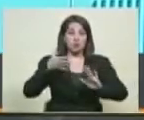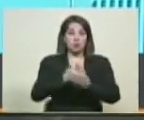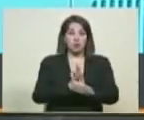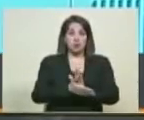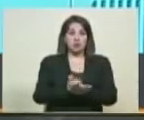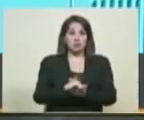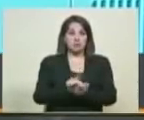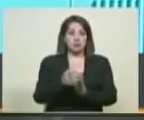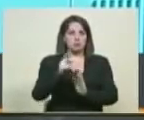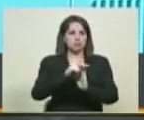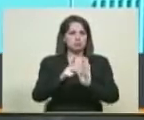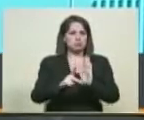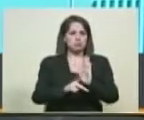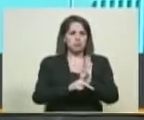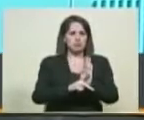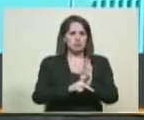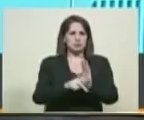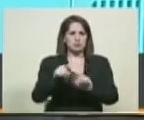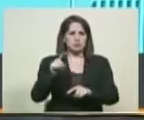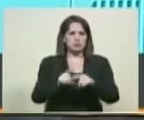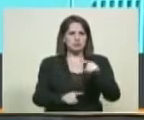un plan integral económico.